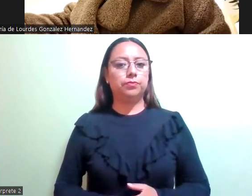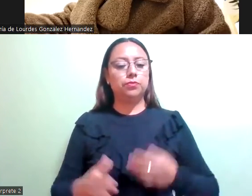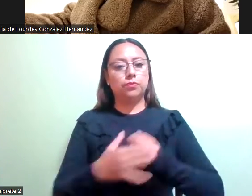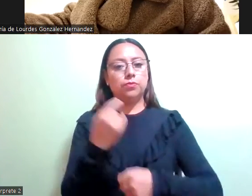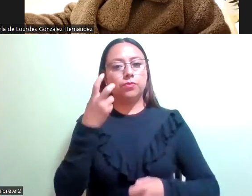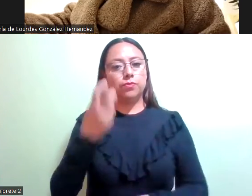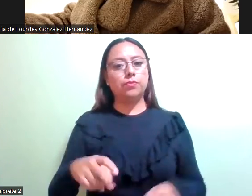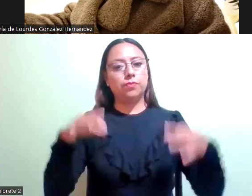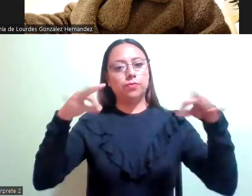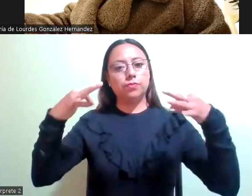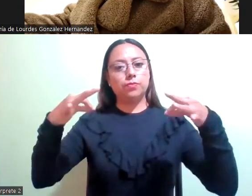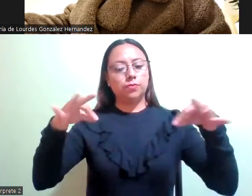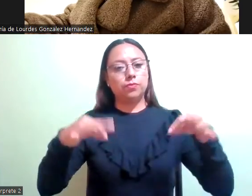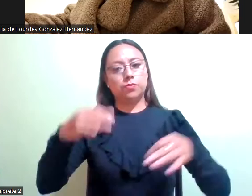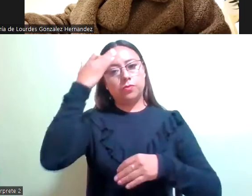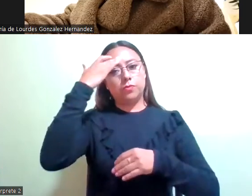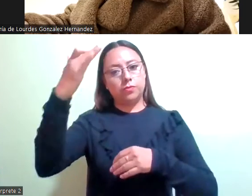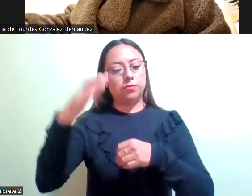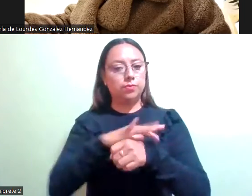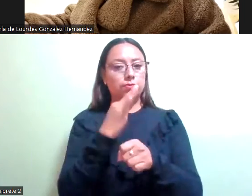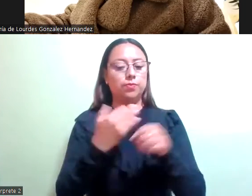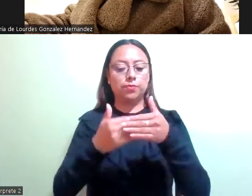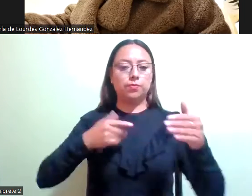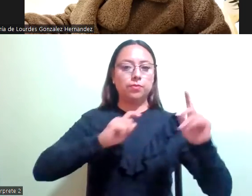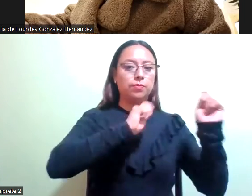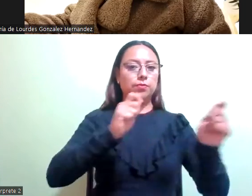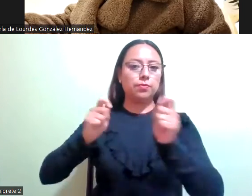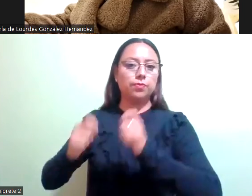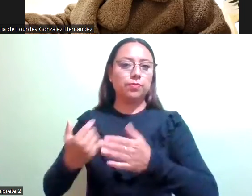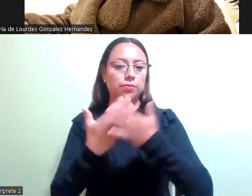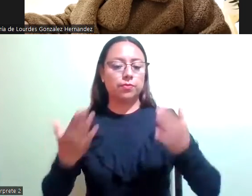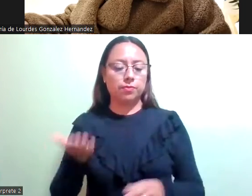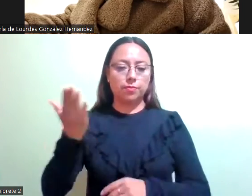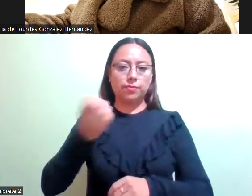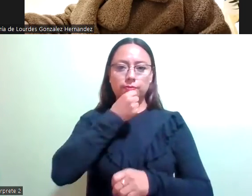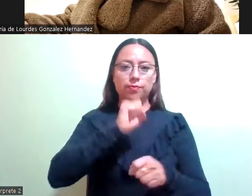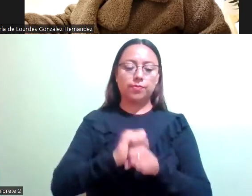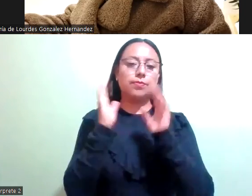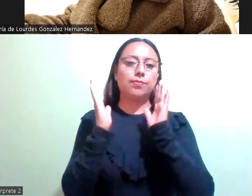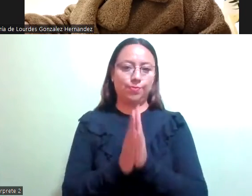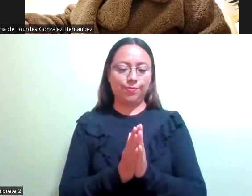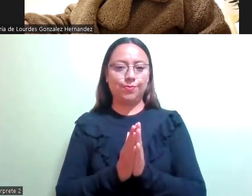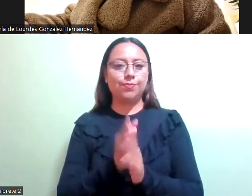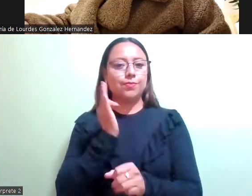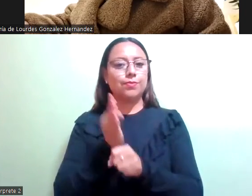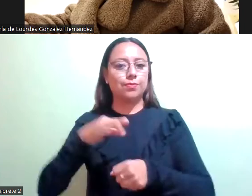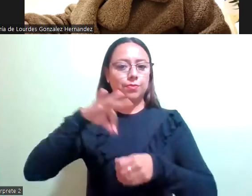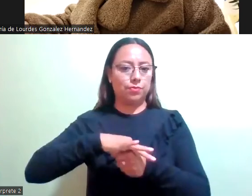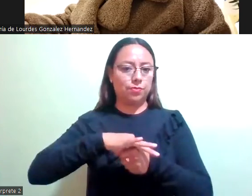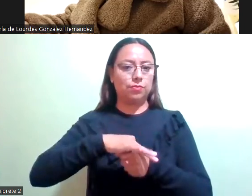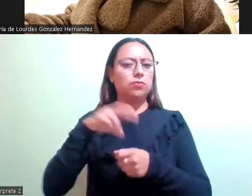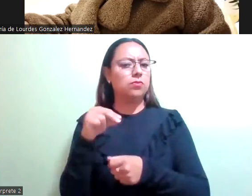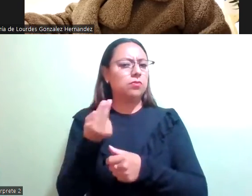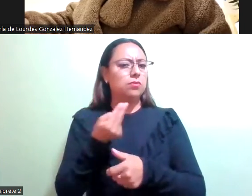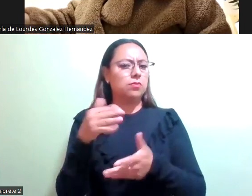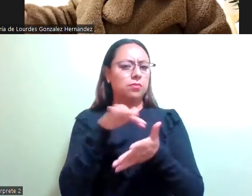de referencia ha sido distribuido con anterioridad, solicito a la Secretaría someterlo a consideración dispensando su